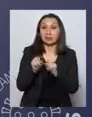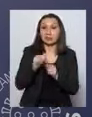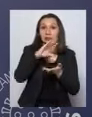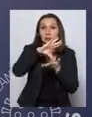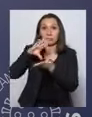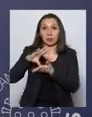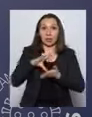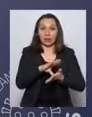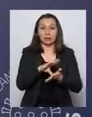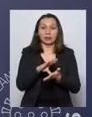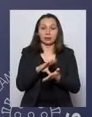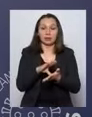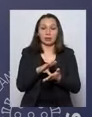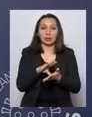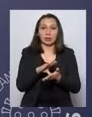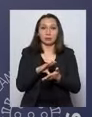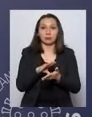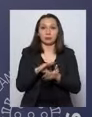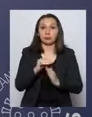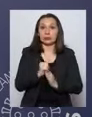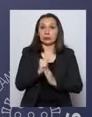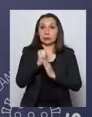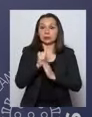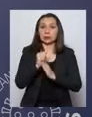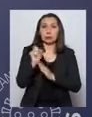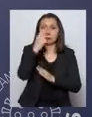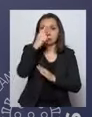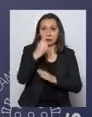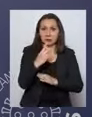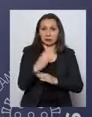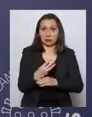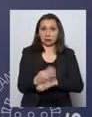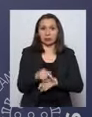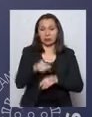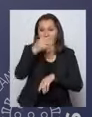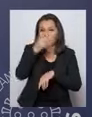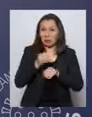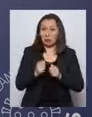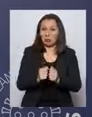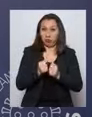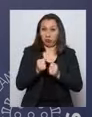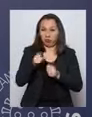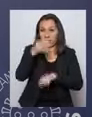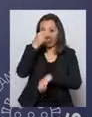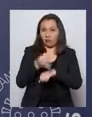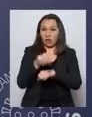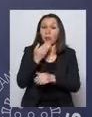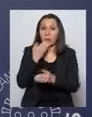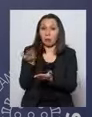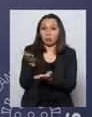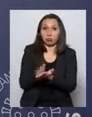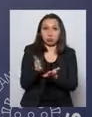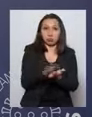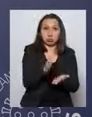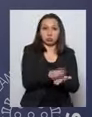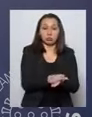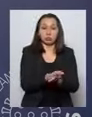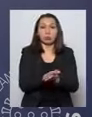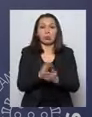países que vivieran las cifras mundiales de infección y fallecimientos por coronavirus